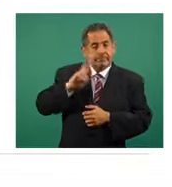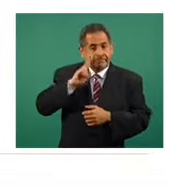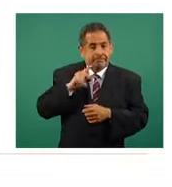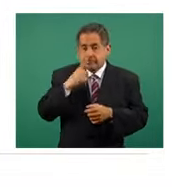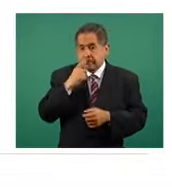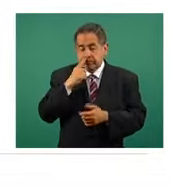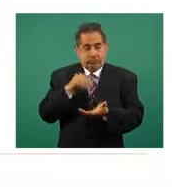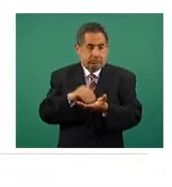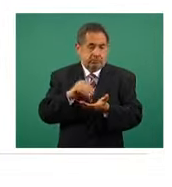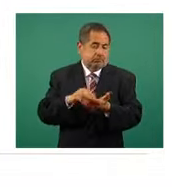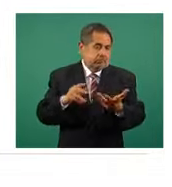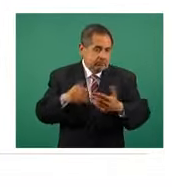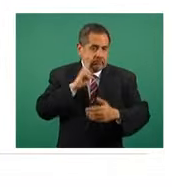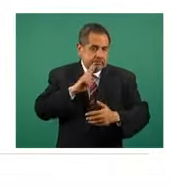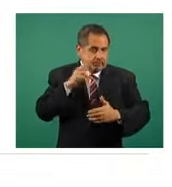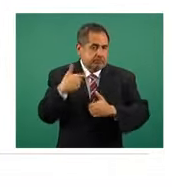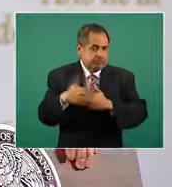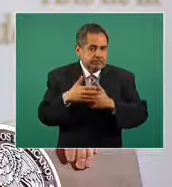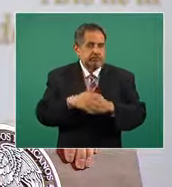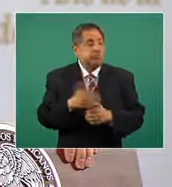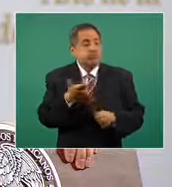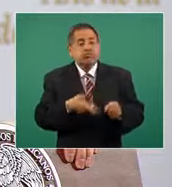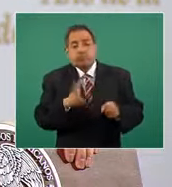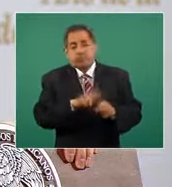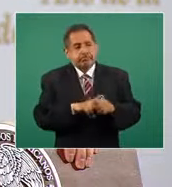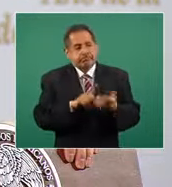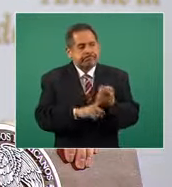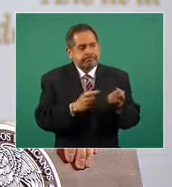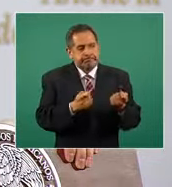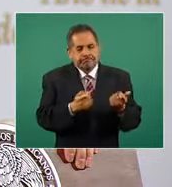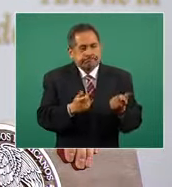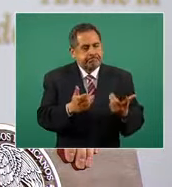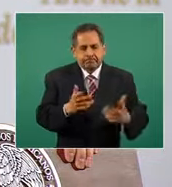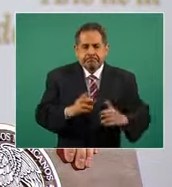semáforo rojo, la siguiente, su hospitalización también pocos días de